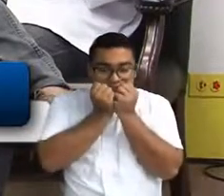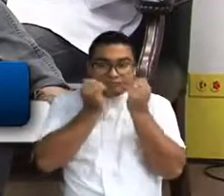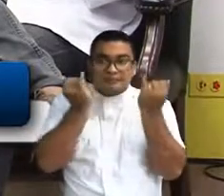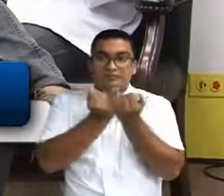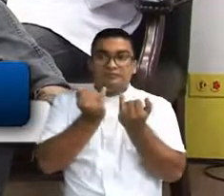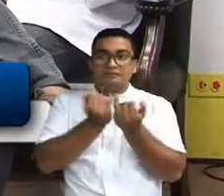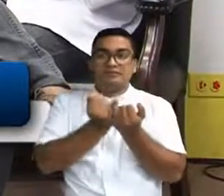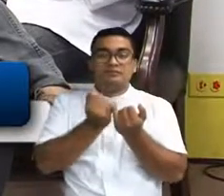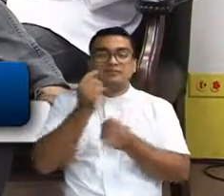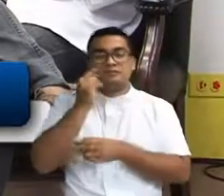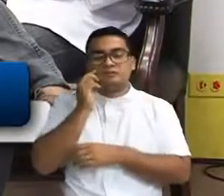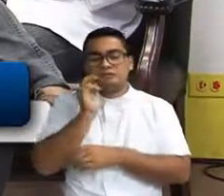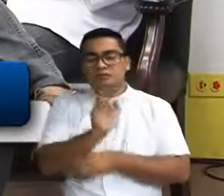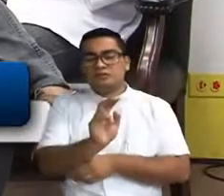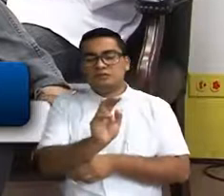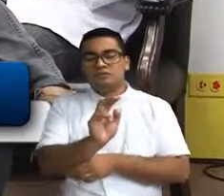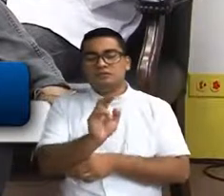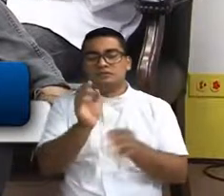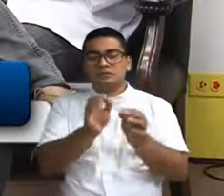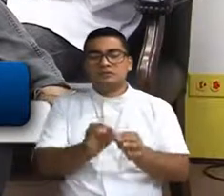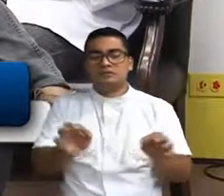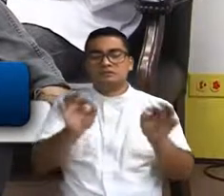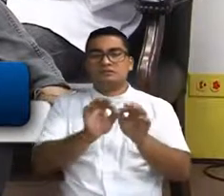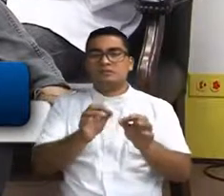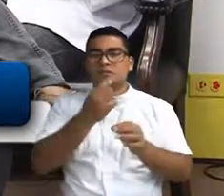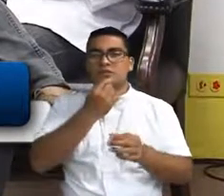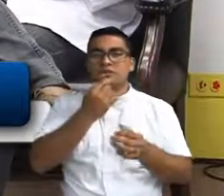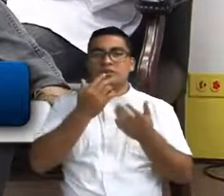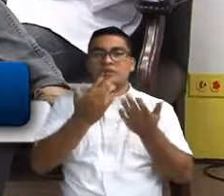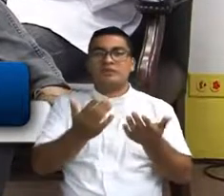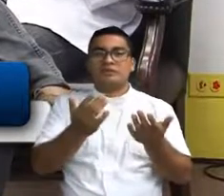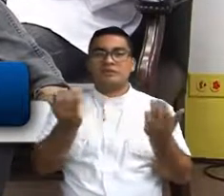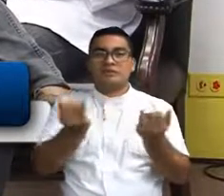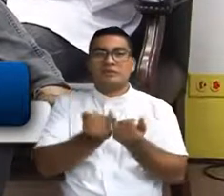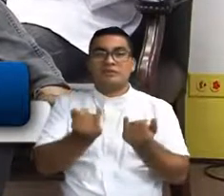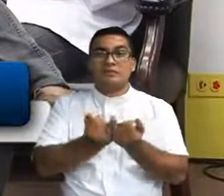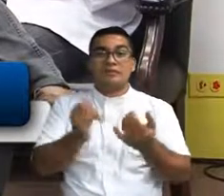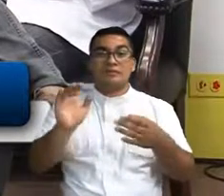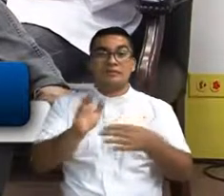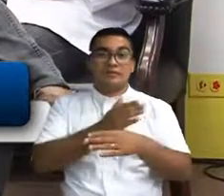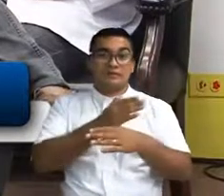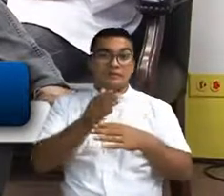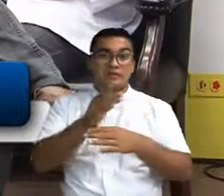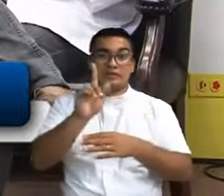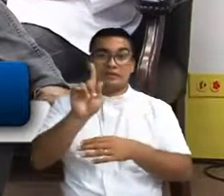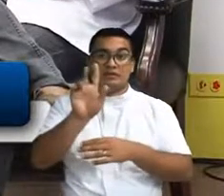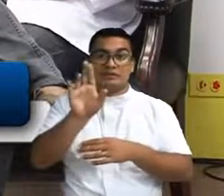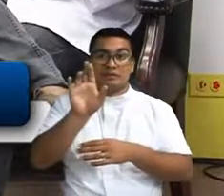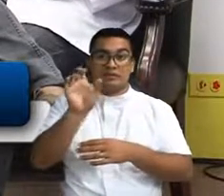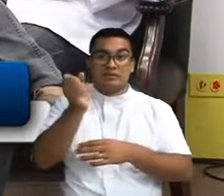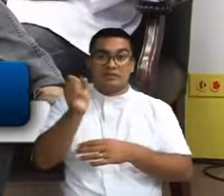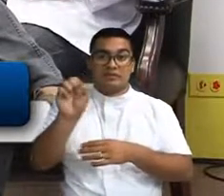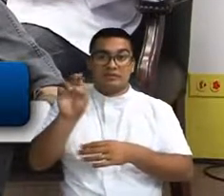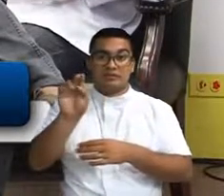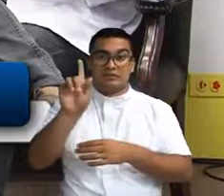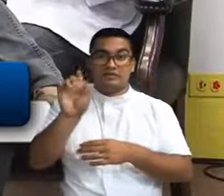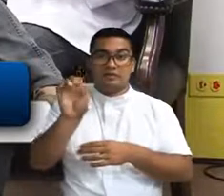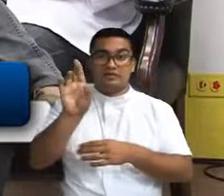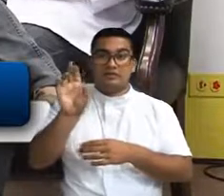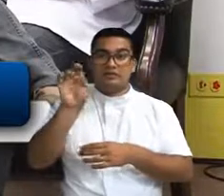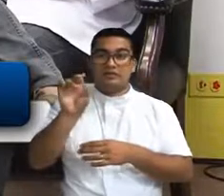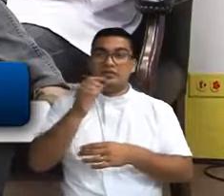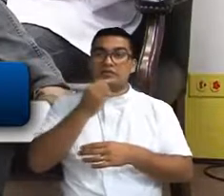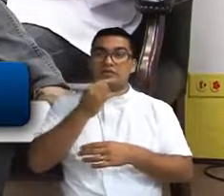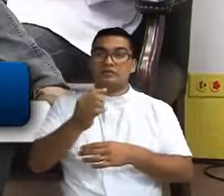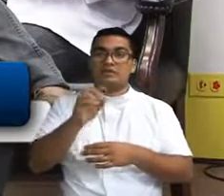ojo clínico a la hora de la atención. ¿Por qué? Porque tenemos que diferenciar bien un trastorno. Según el DSM-5, que es